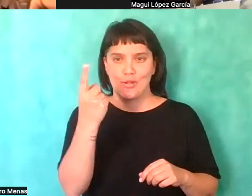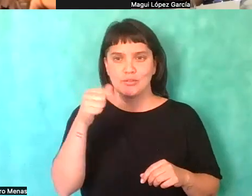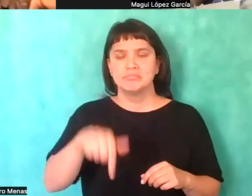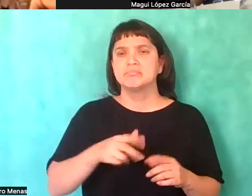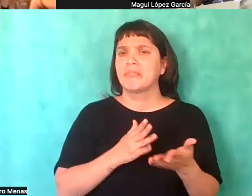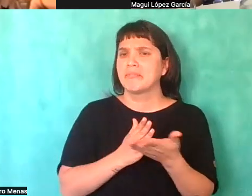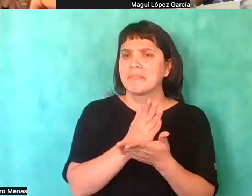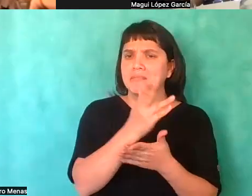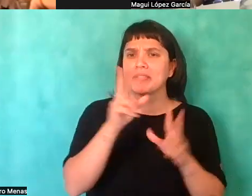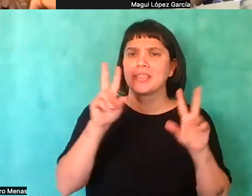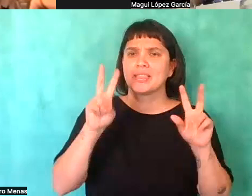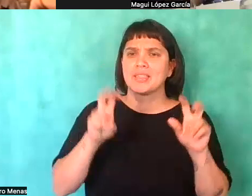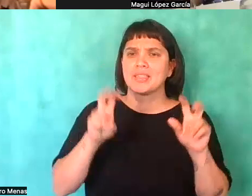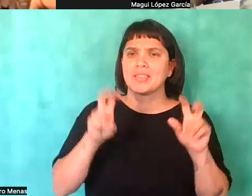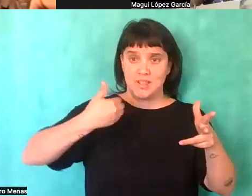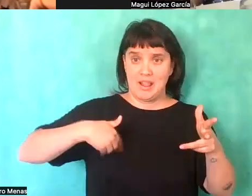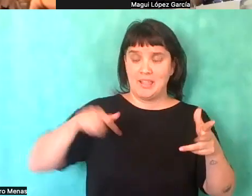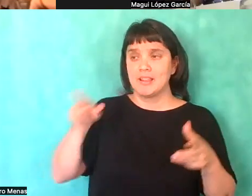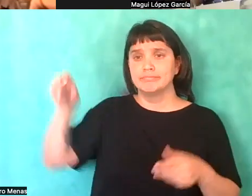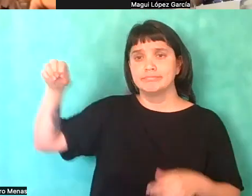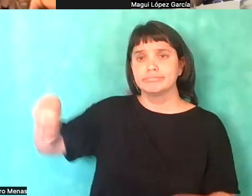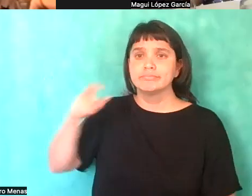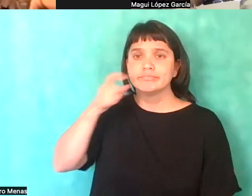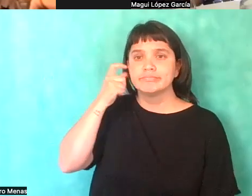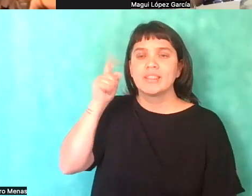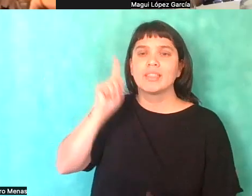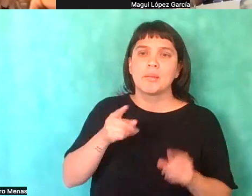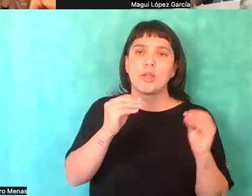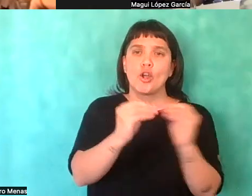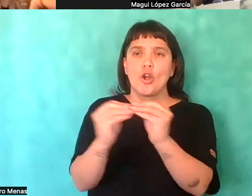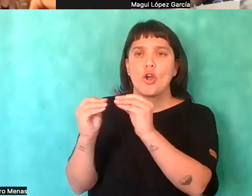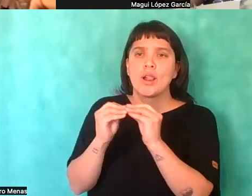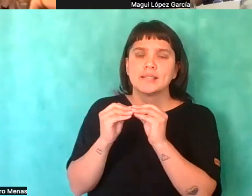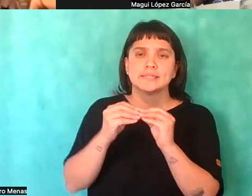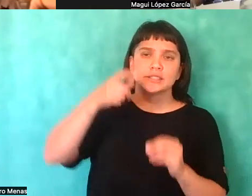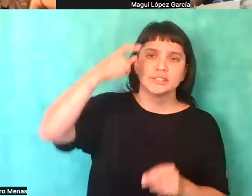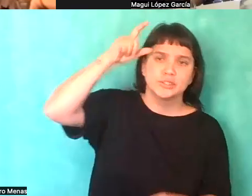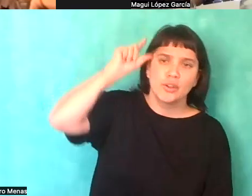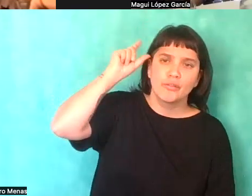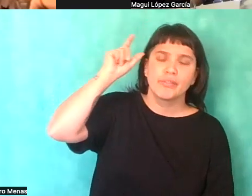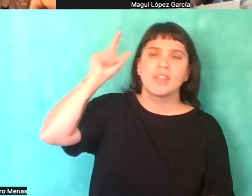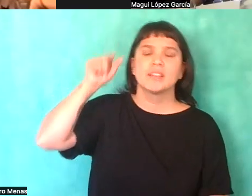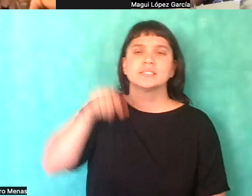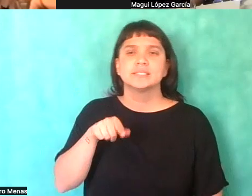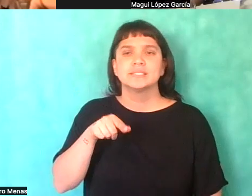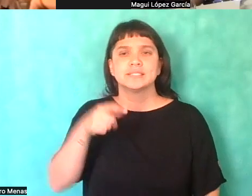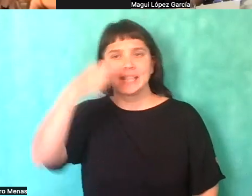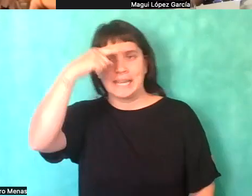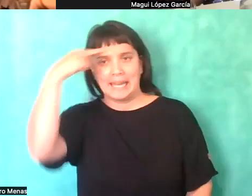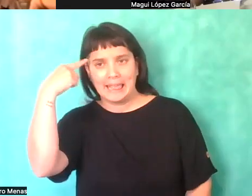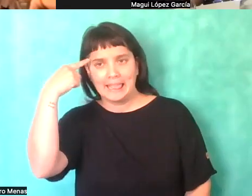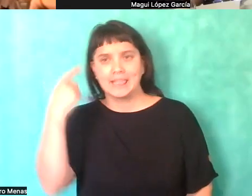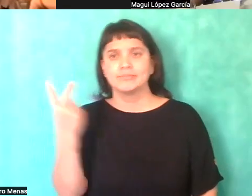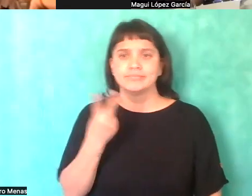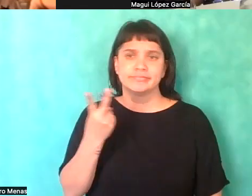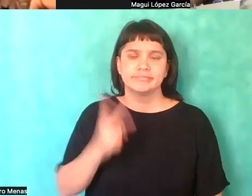señas argentina con Rocío Martínez y con sus colegas Sofía Caballero Menas y Nadia Gigodan, que